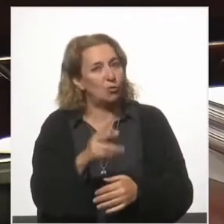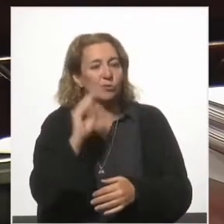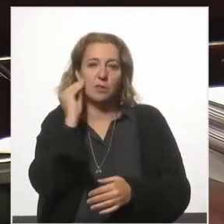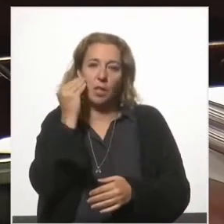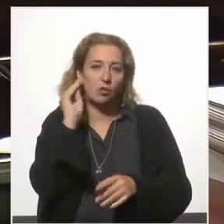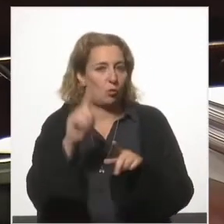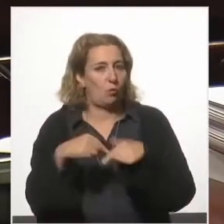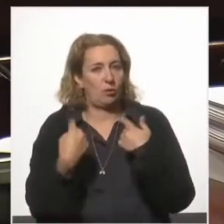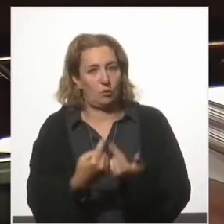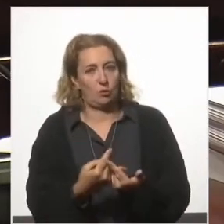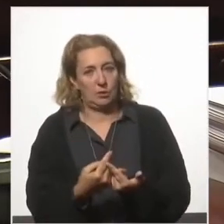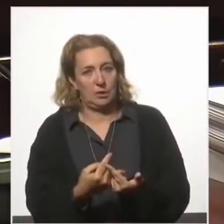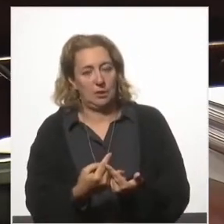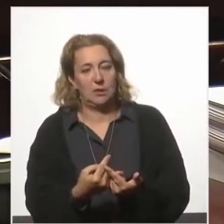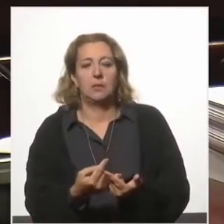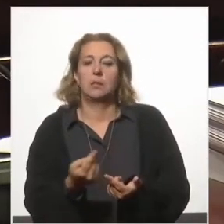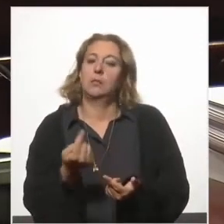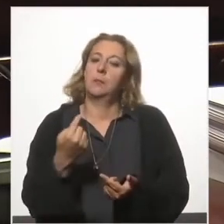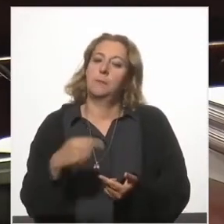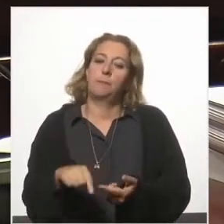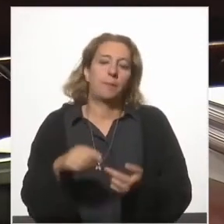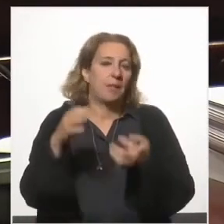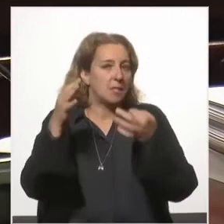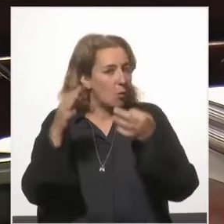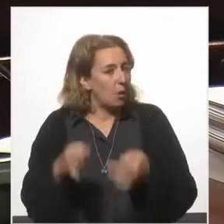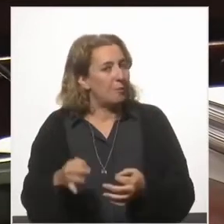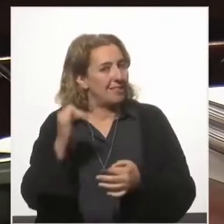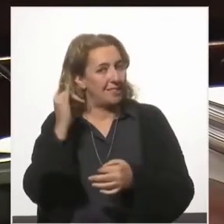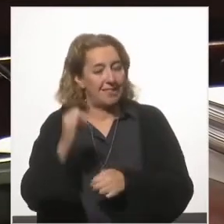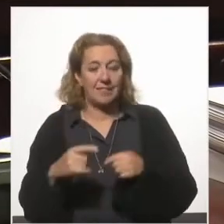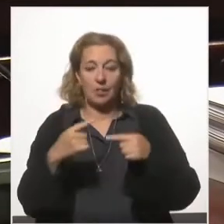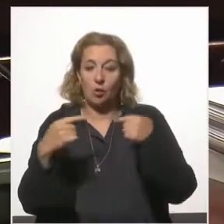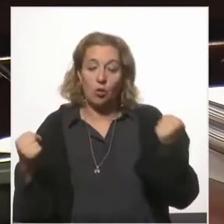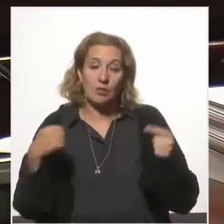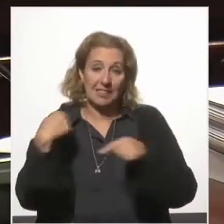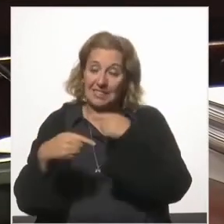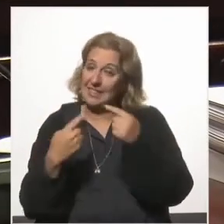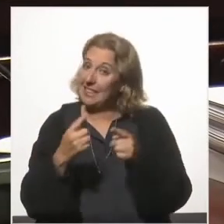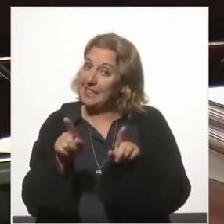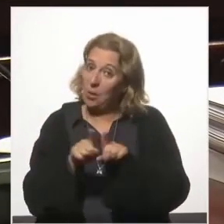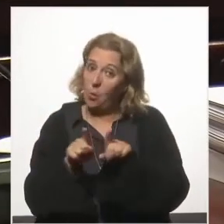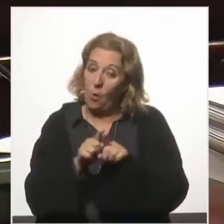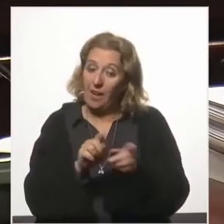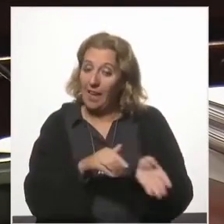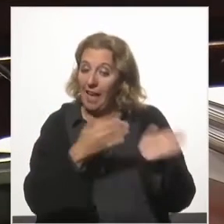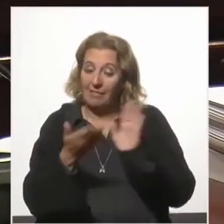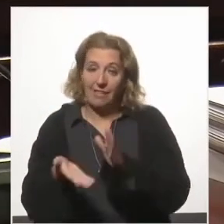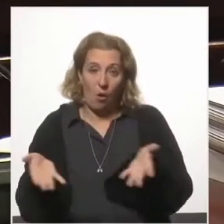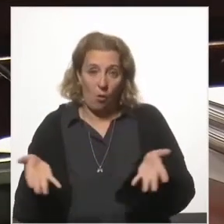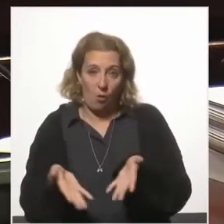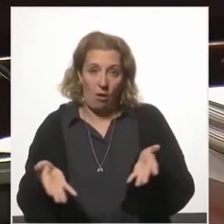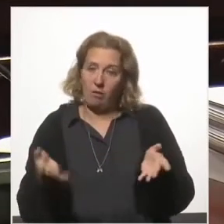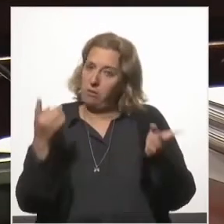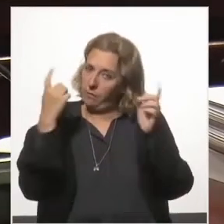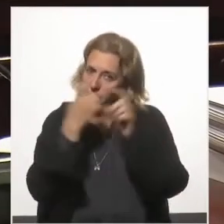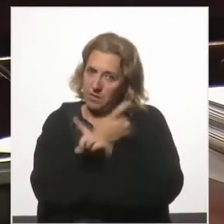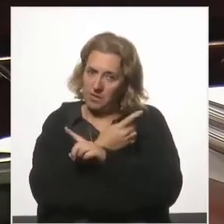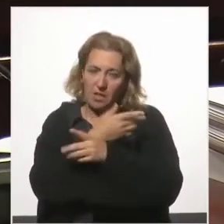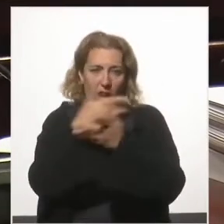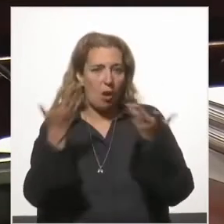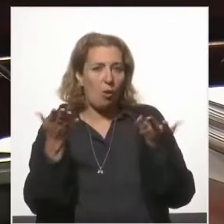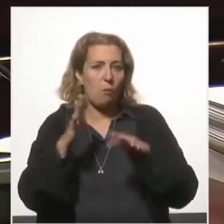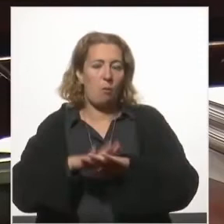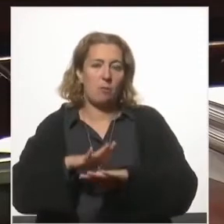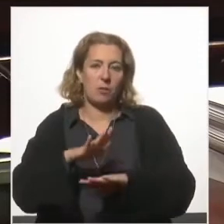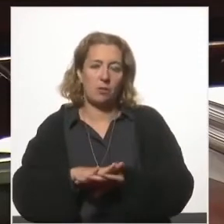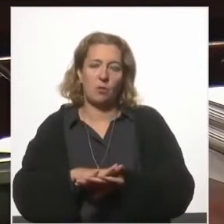nietos. Y seguramente, si las cosas siguen como hasta ahora, va a ser muy difícil que en algún